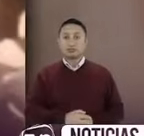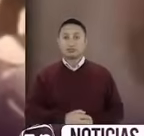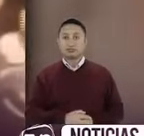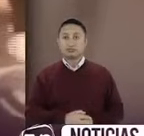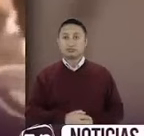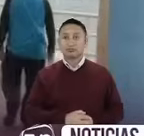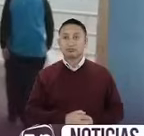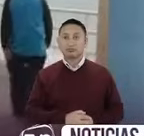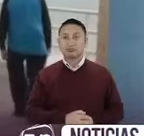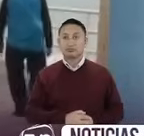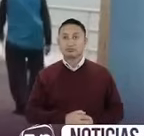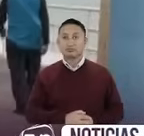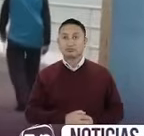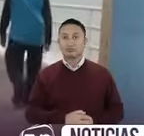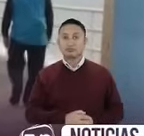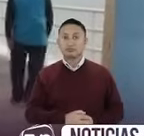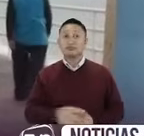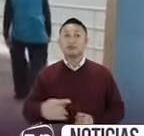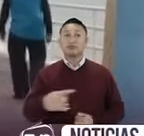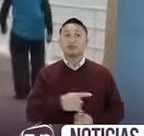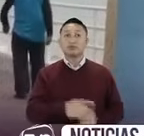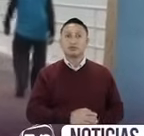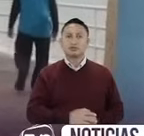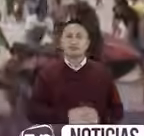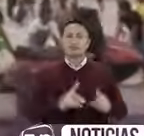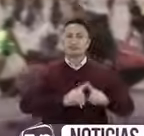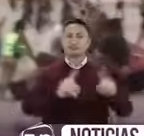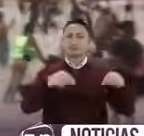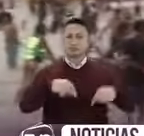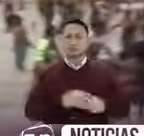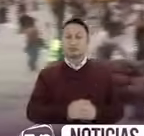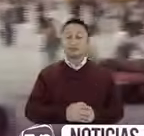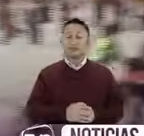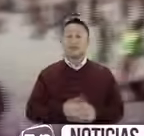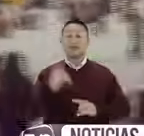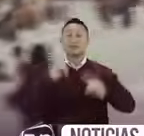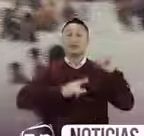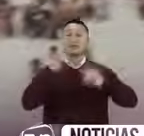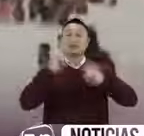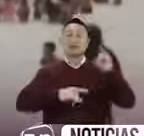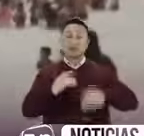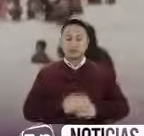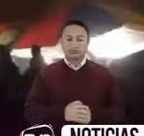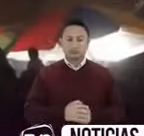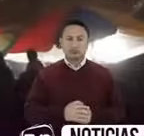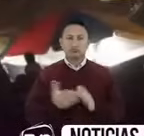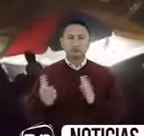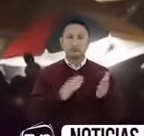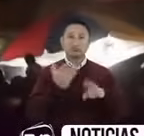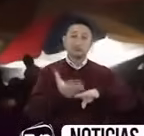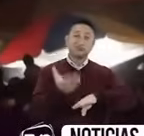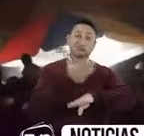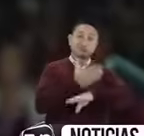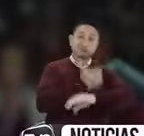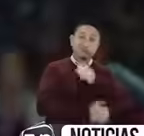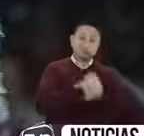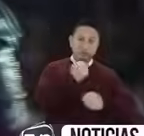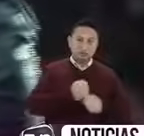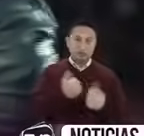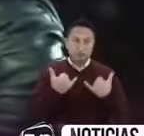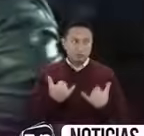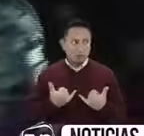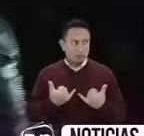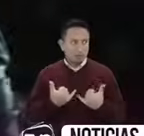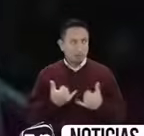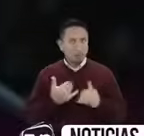Pero el balneario que marcó la diferencia fue Salinas, donde, en comparación a los años anteriores, se pudo disfrutar de